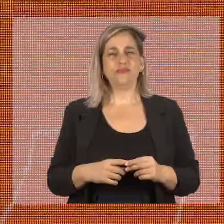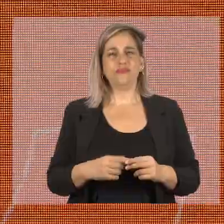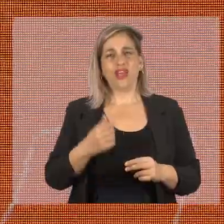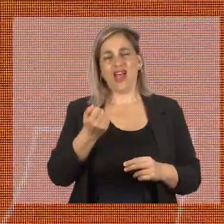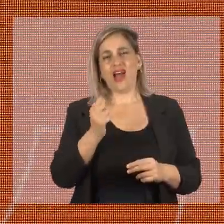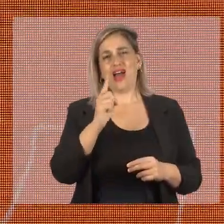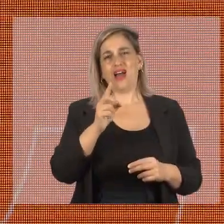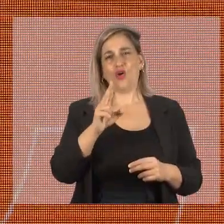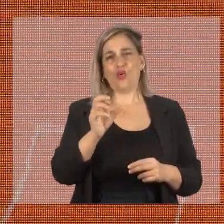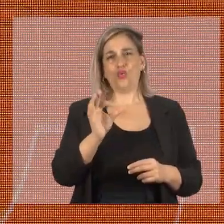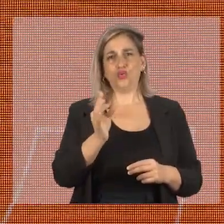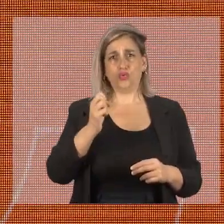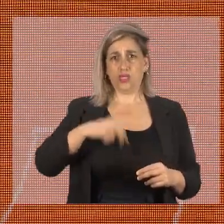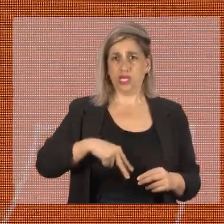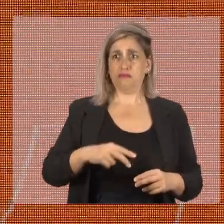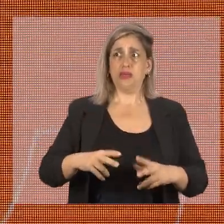Agustín,